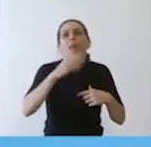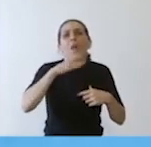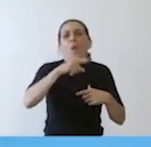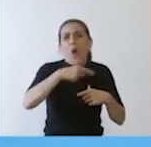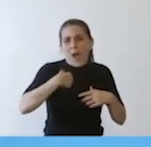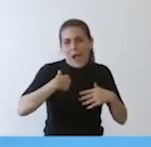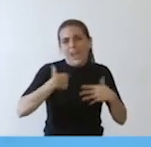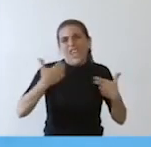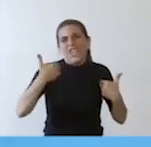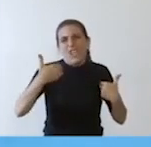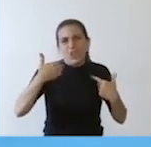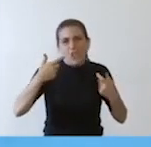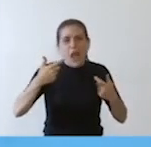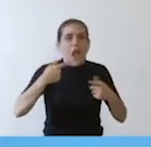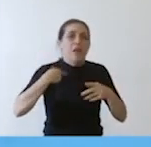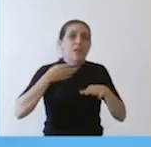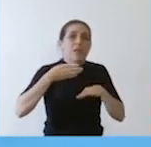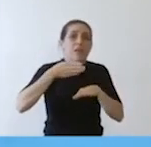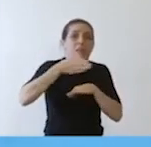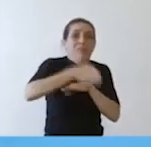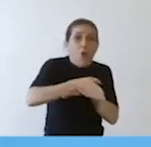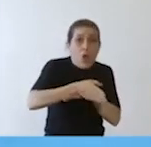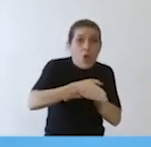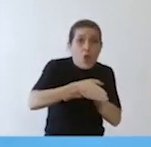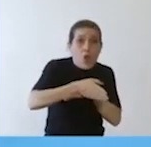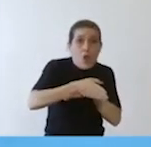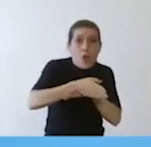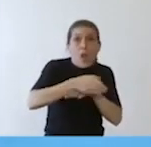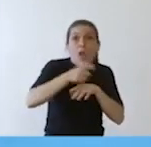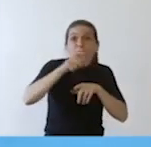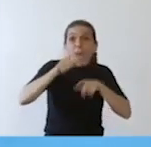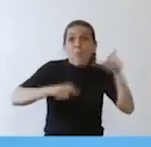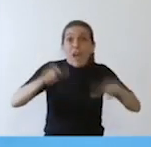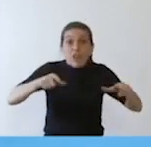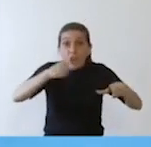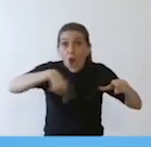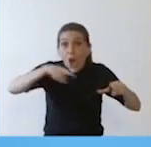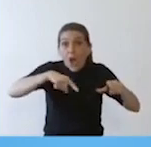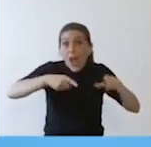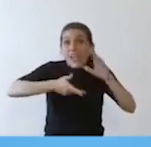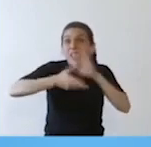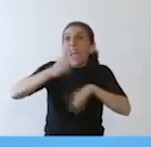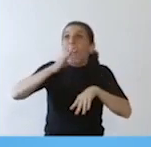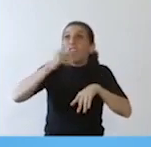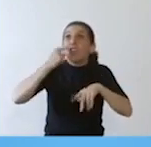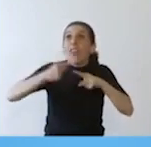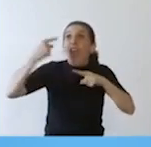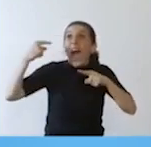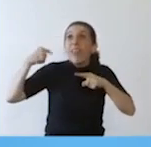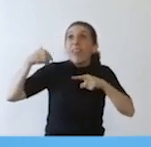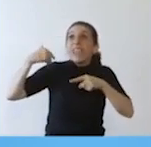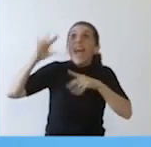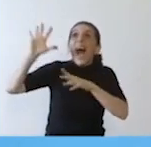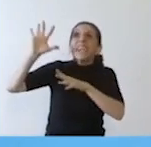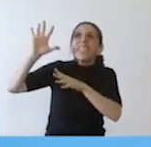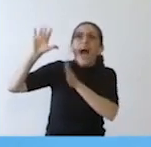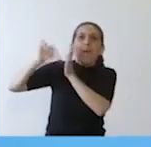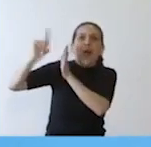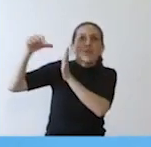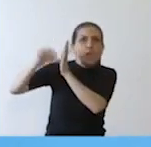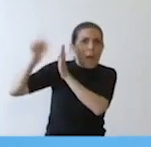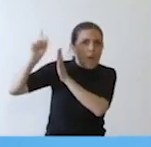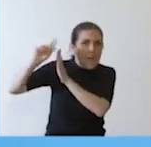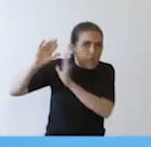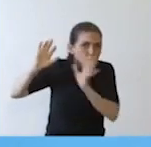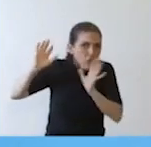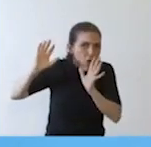que en los que no intervienen personas que hayan estado en el exterior en los últimos 14 días, porque esas personas deben realmente practicar el distanciamiento